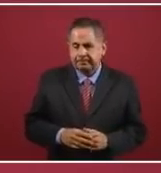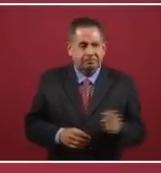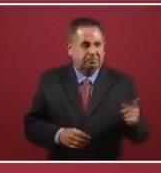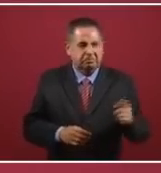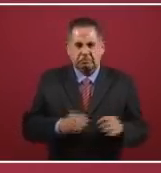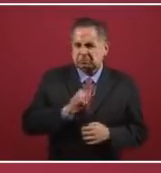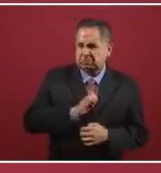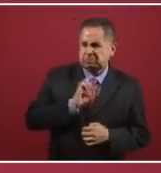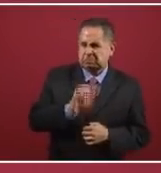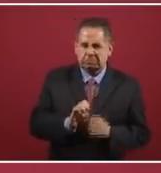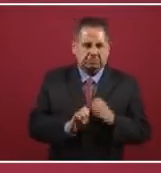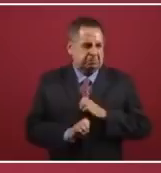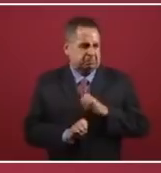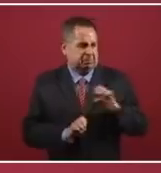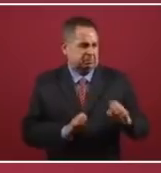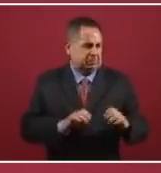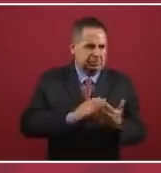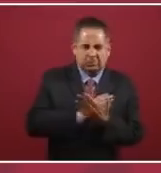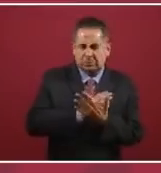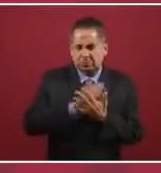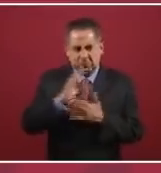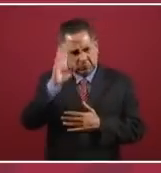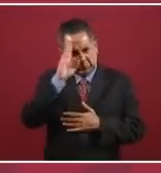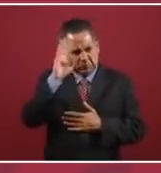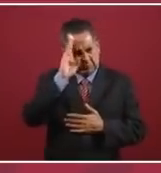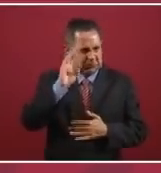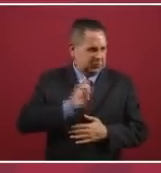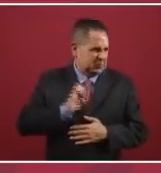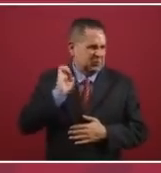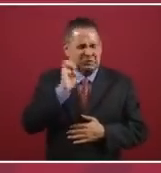odio, ¿no?, exacerbado,